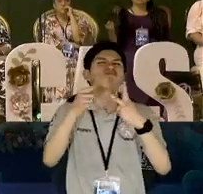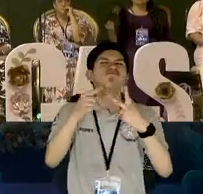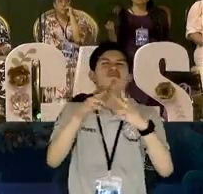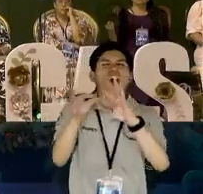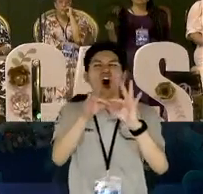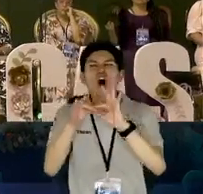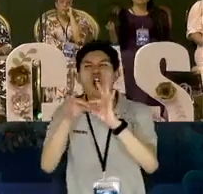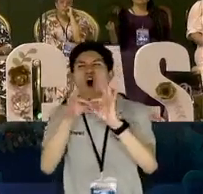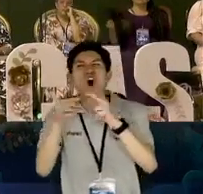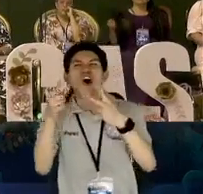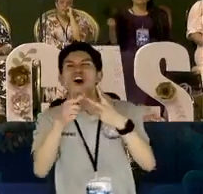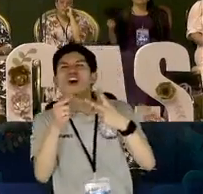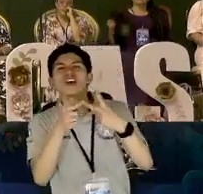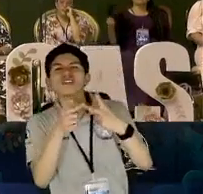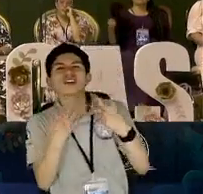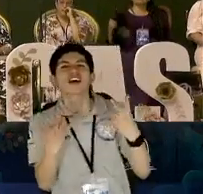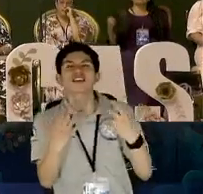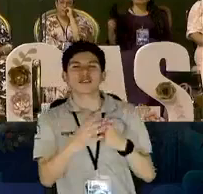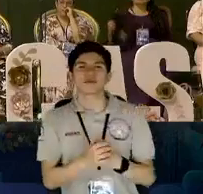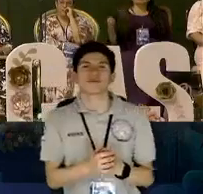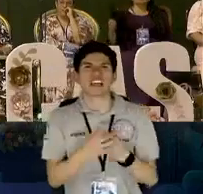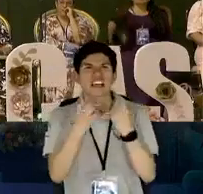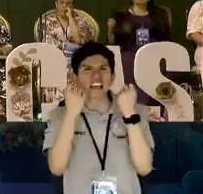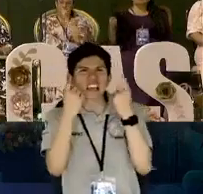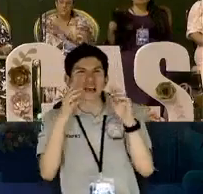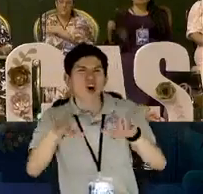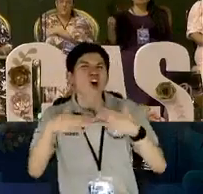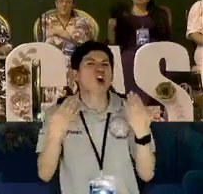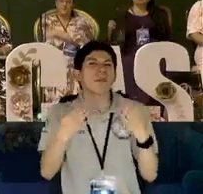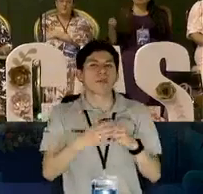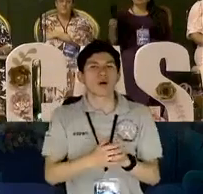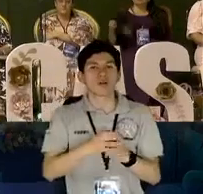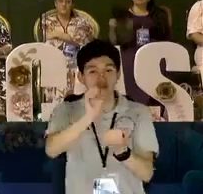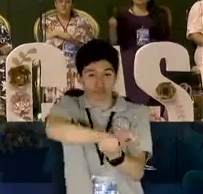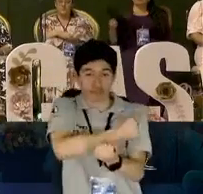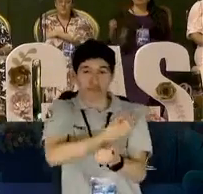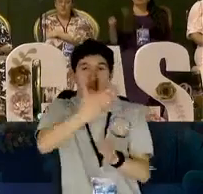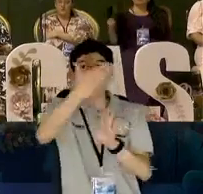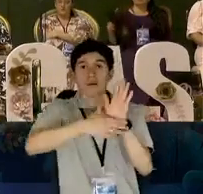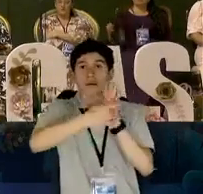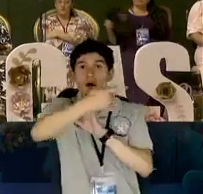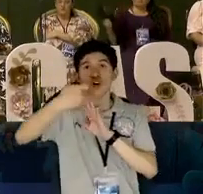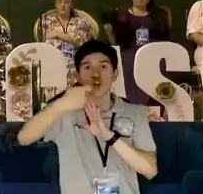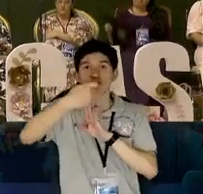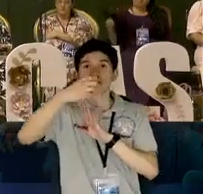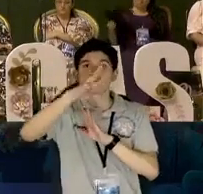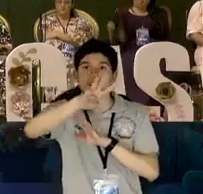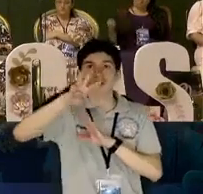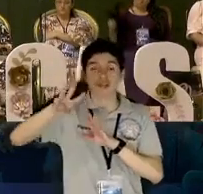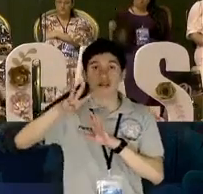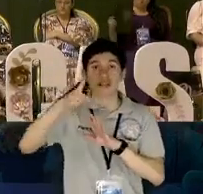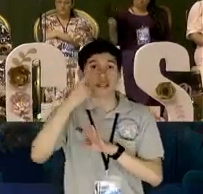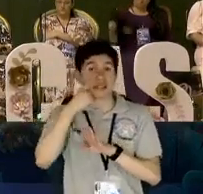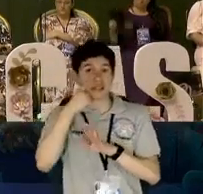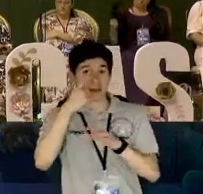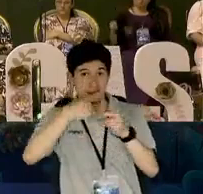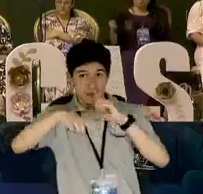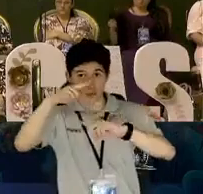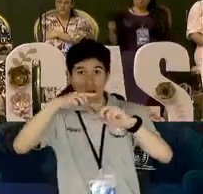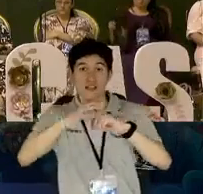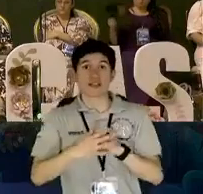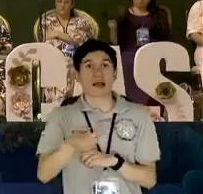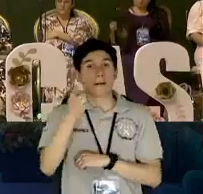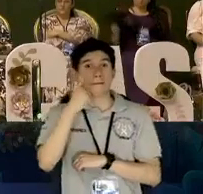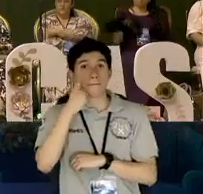Y entonces la palabra del Señor en el Salmo 133:1 dice: mirad cuán bueno. Usted se lo